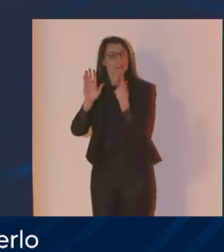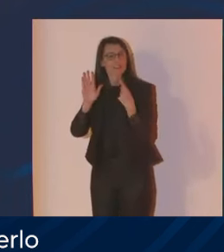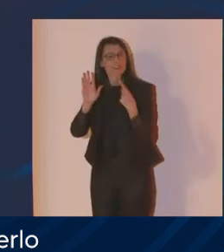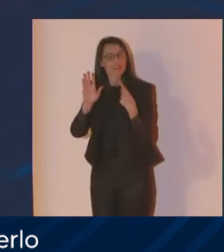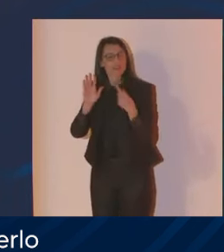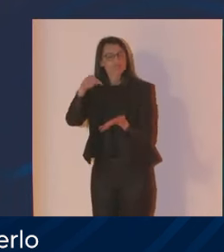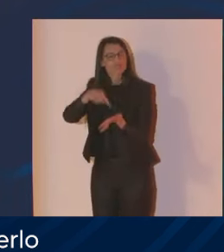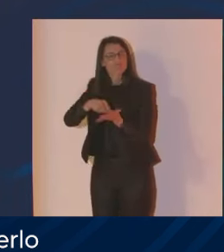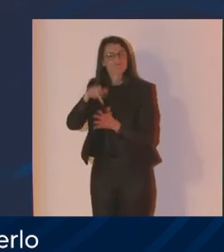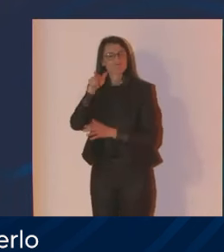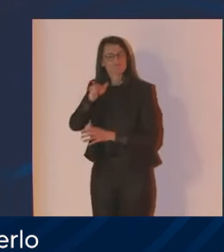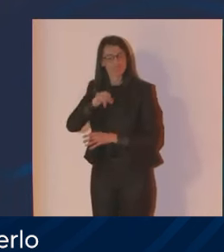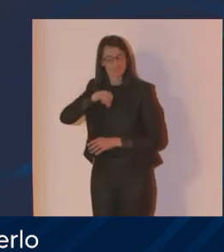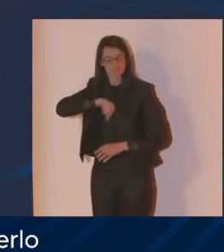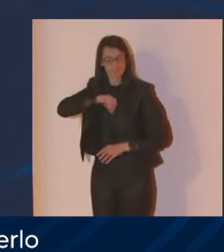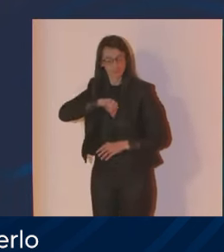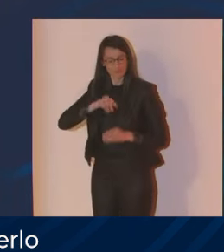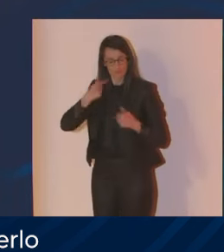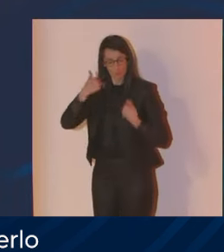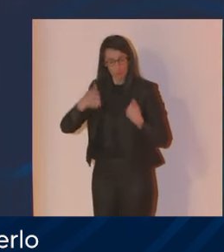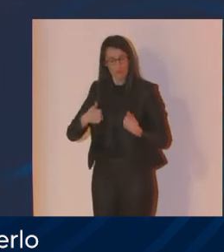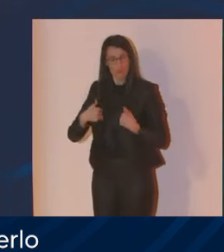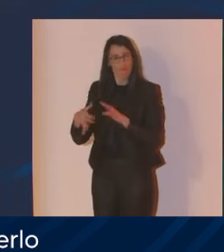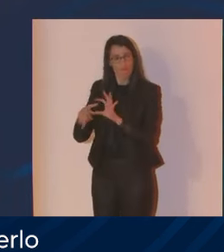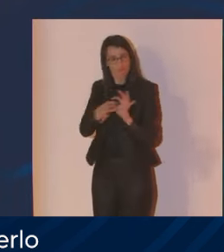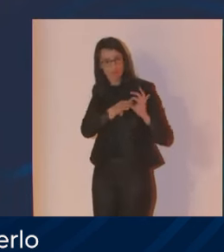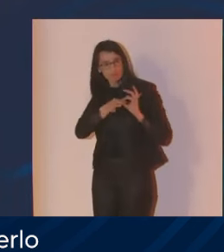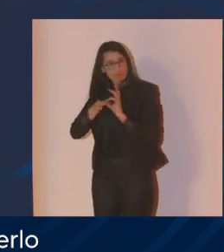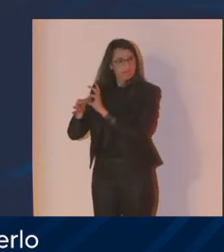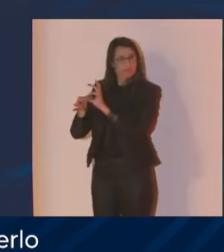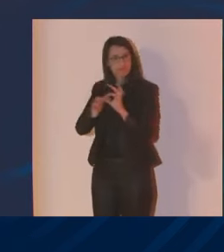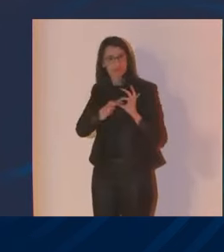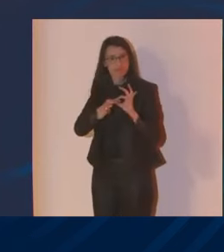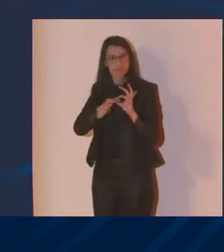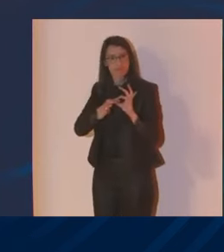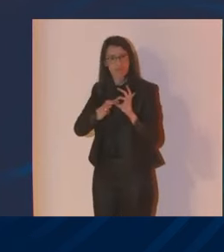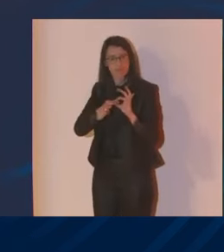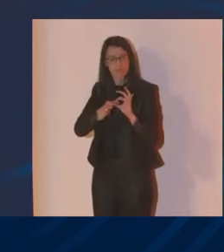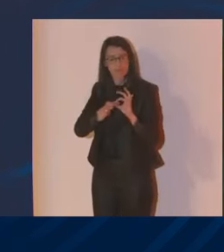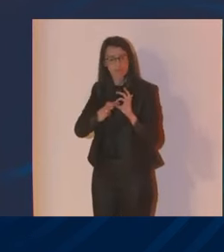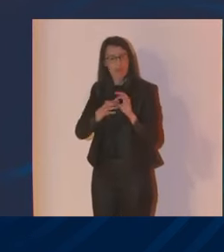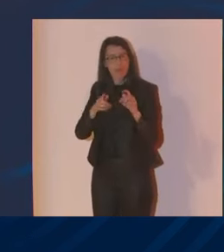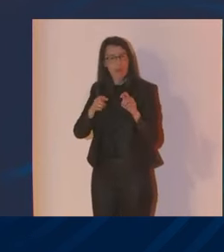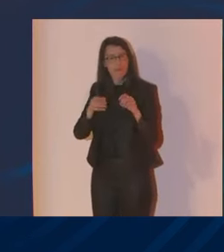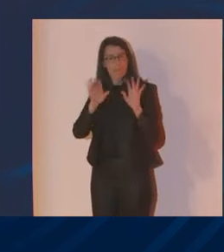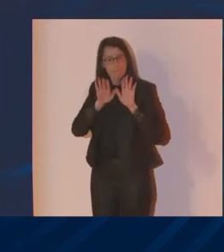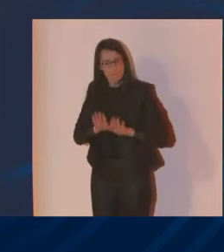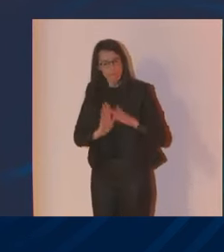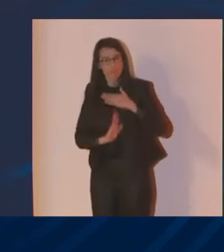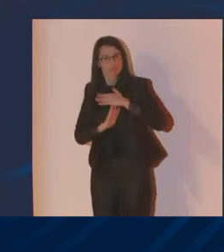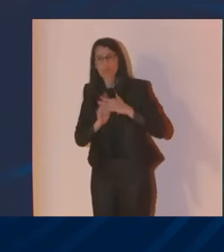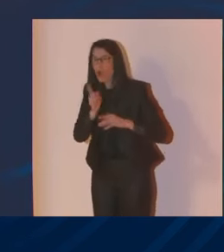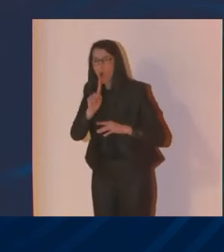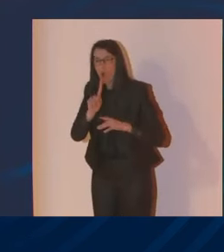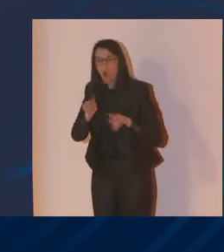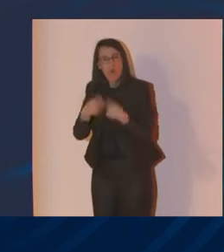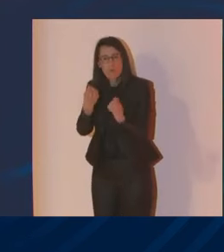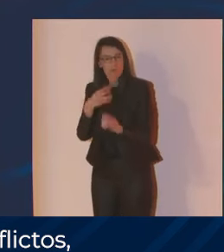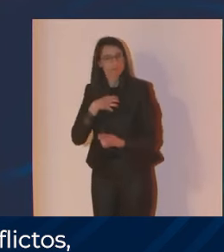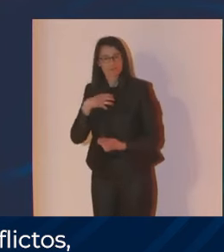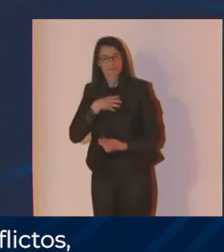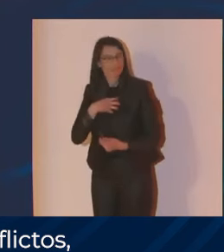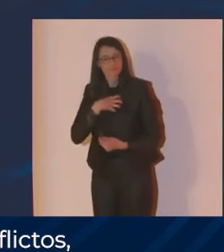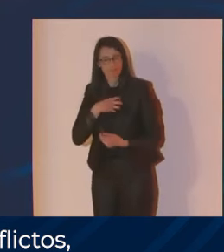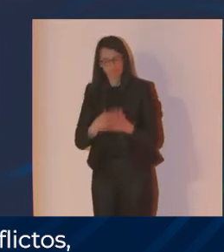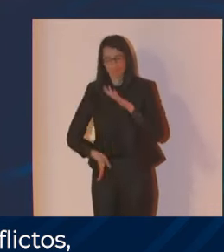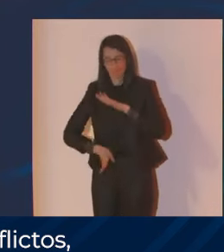sentimiento de humanidad compartido y de hacerlo sin tregua, de modo inquebrantable.